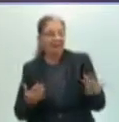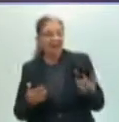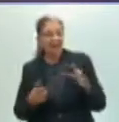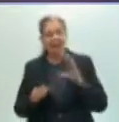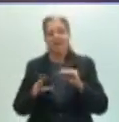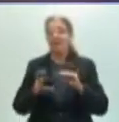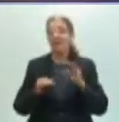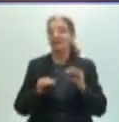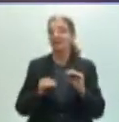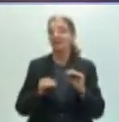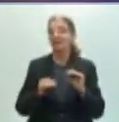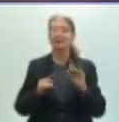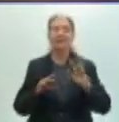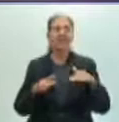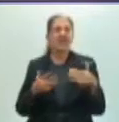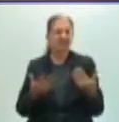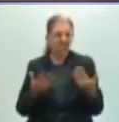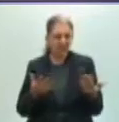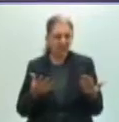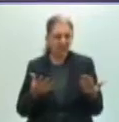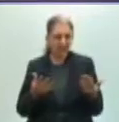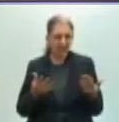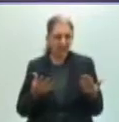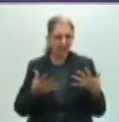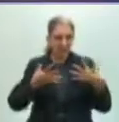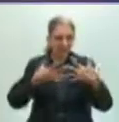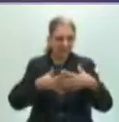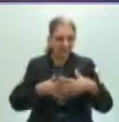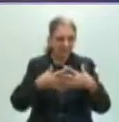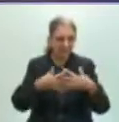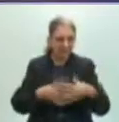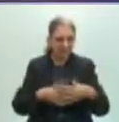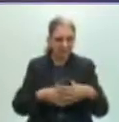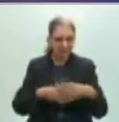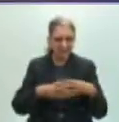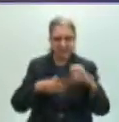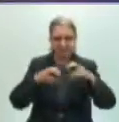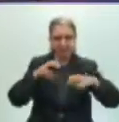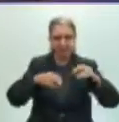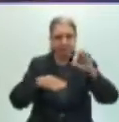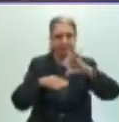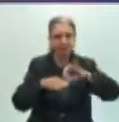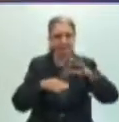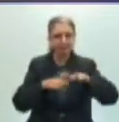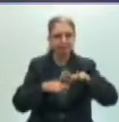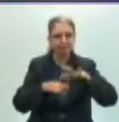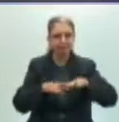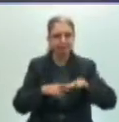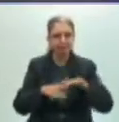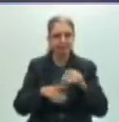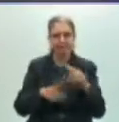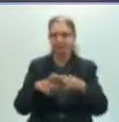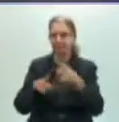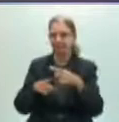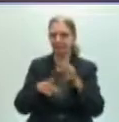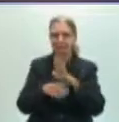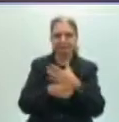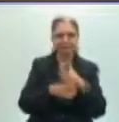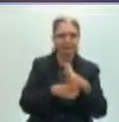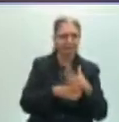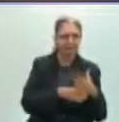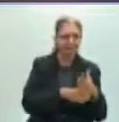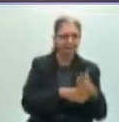sobre una empresa de cultivos varios que tiene sembrado un terreno con los